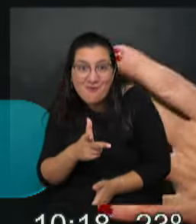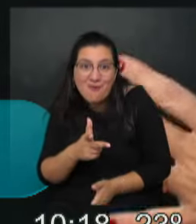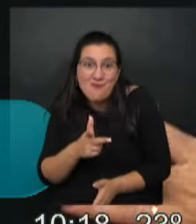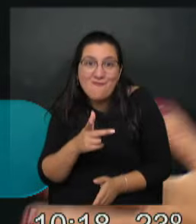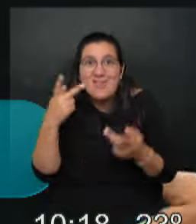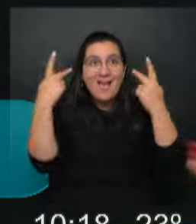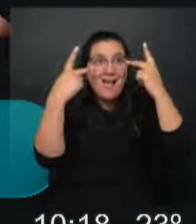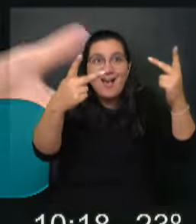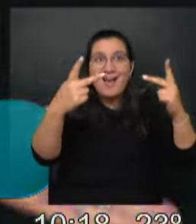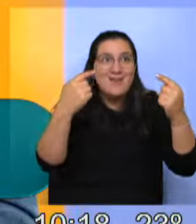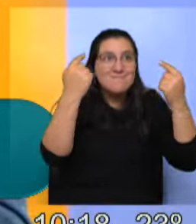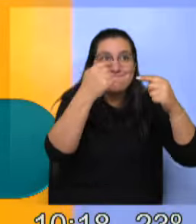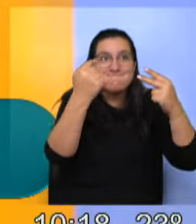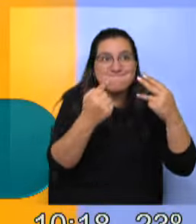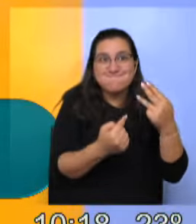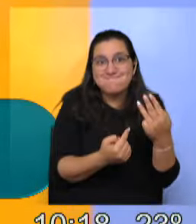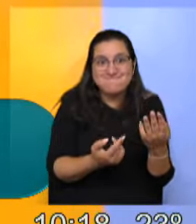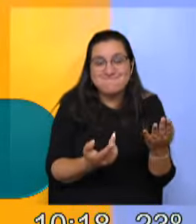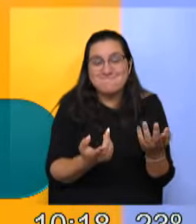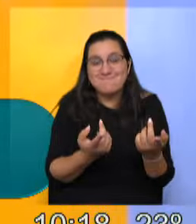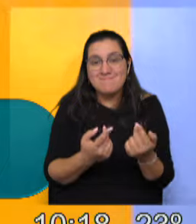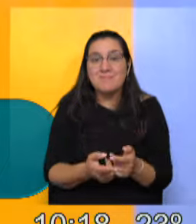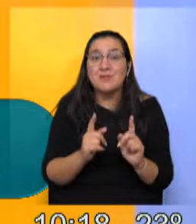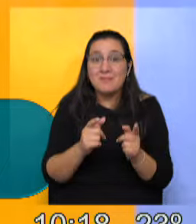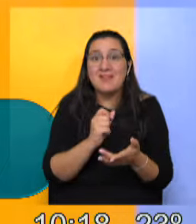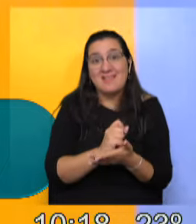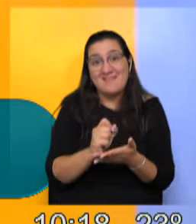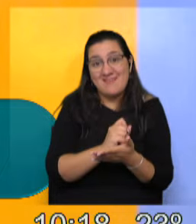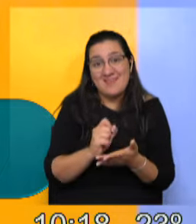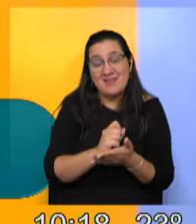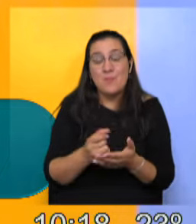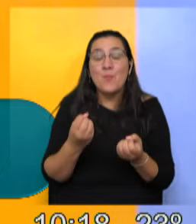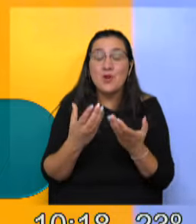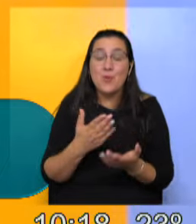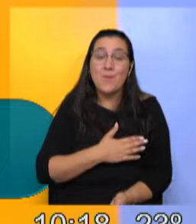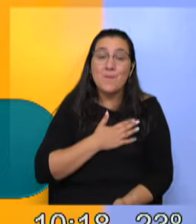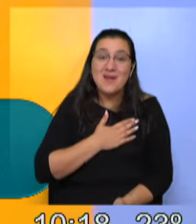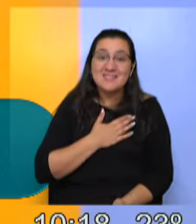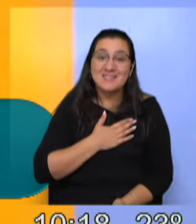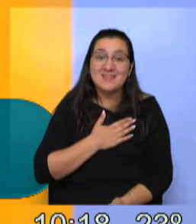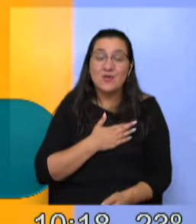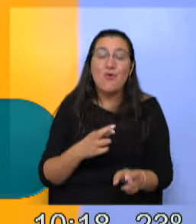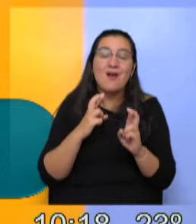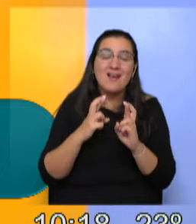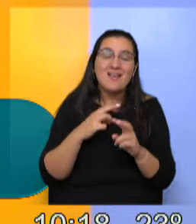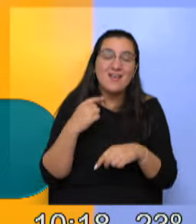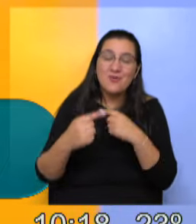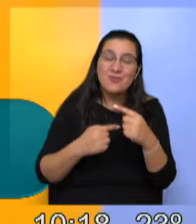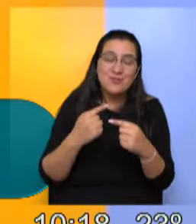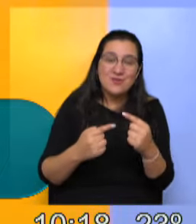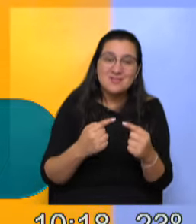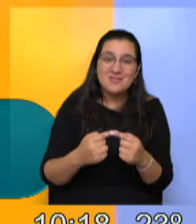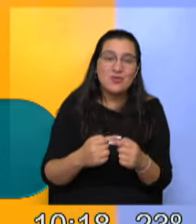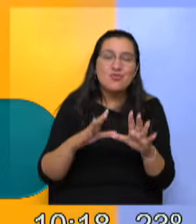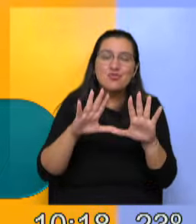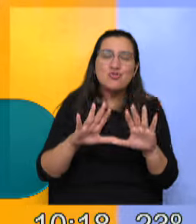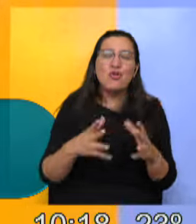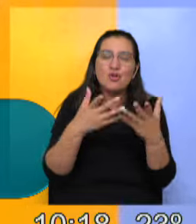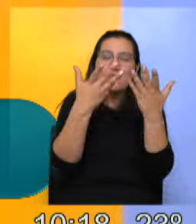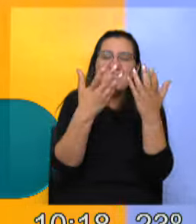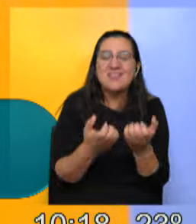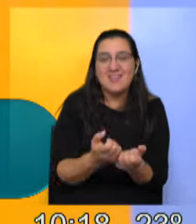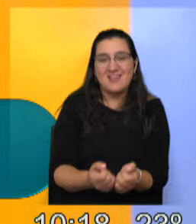ordena. Viajar. Que también por supuesto, ordena. Por supuesto. Ana, hay que hablar. Un placer estar contigo. Igualmente. Te deseo que sigas siendo todo lo que quieras ser, que